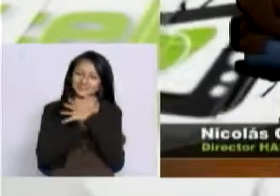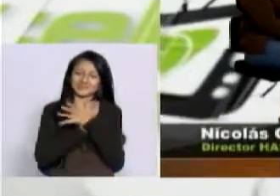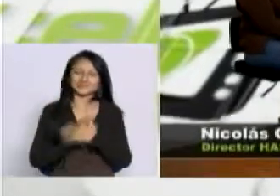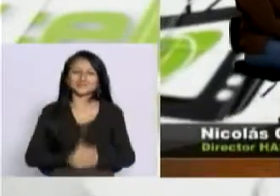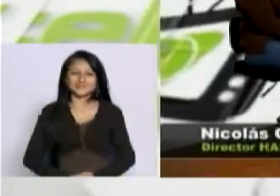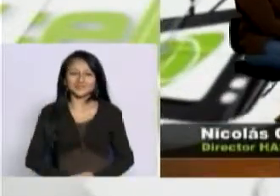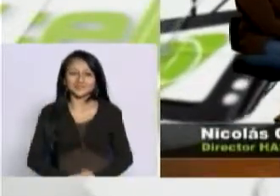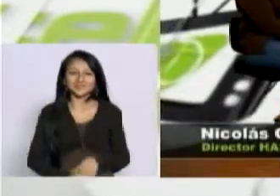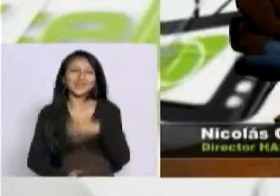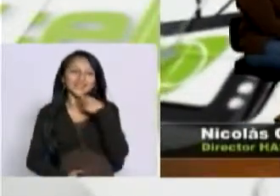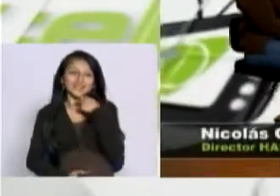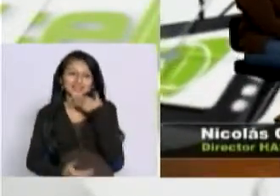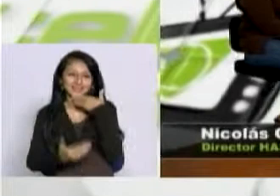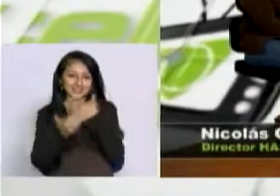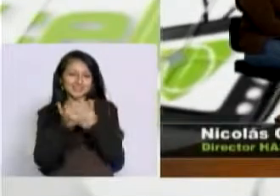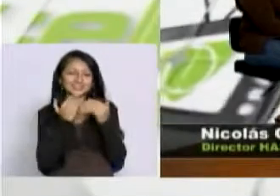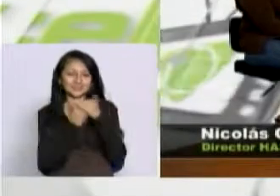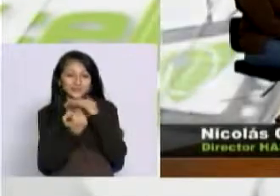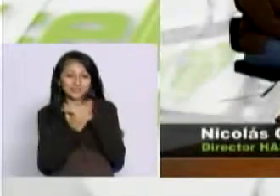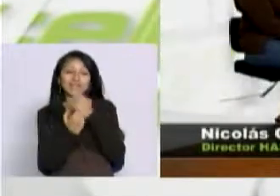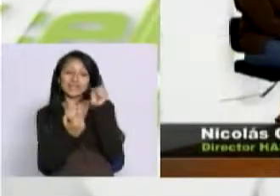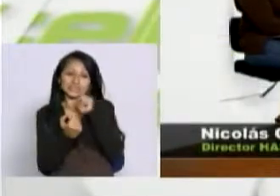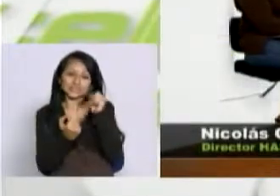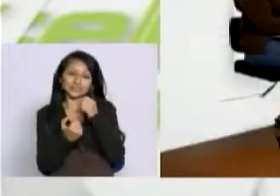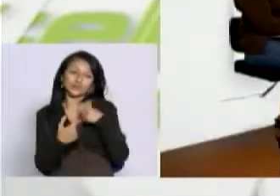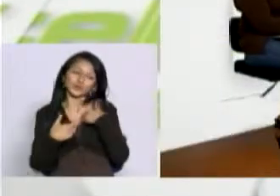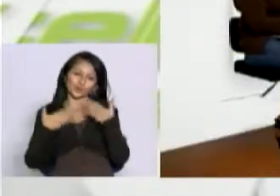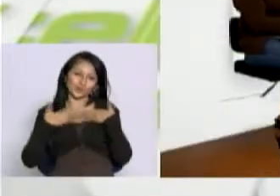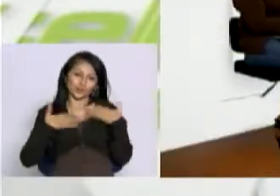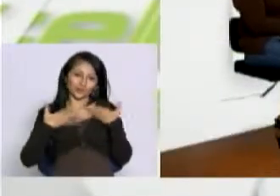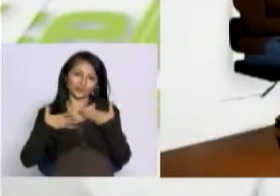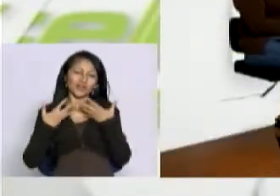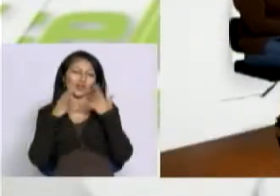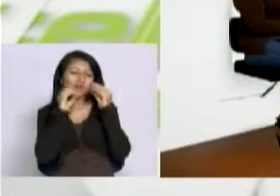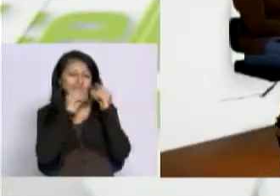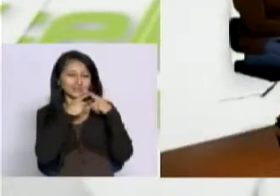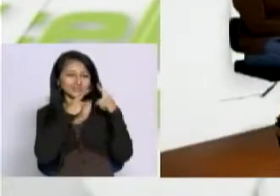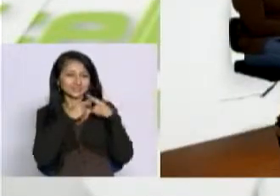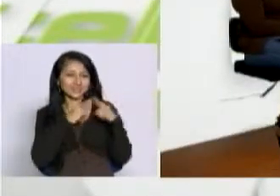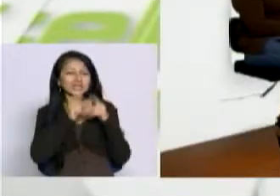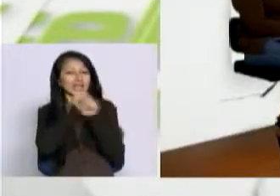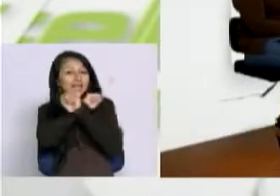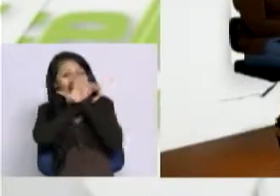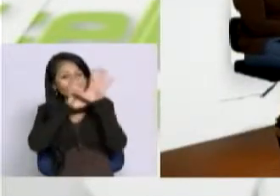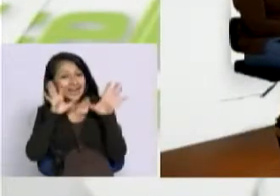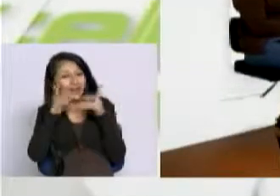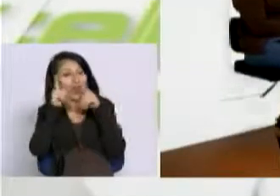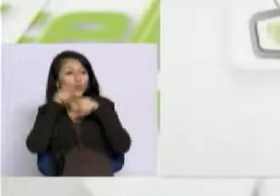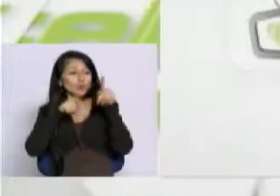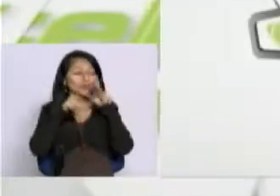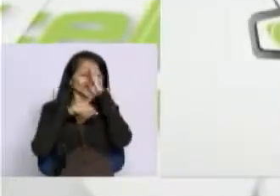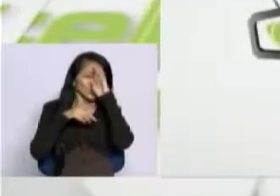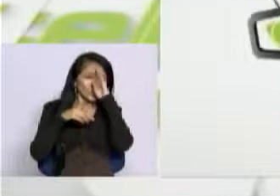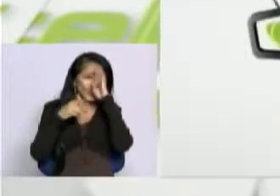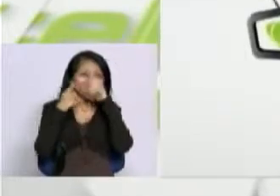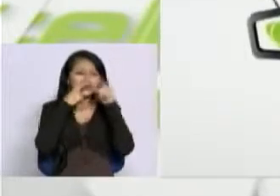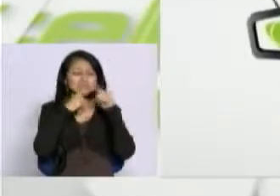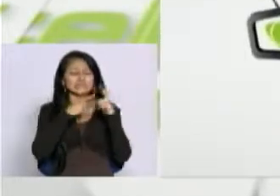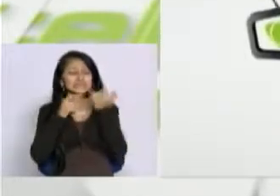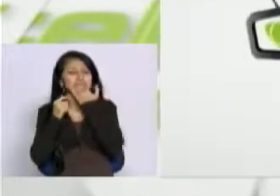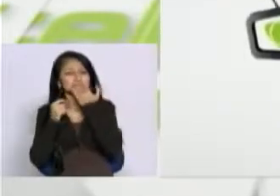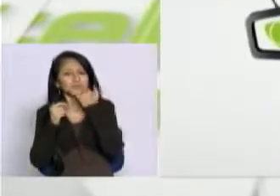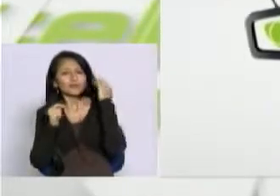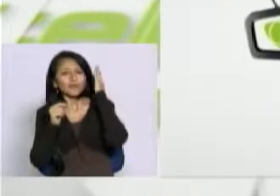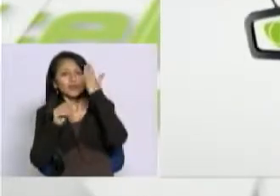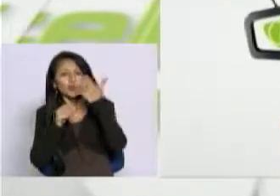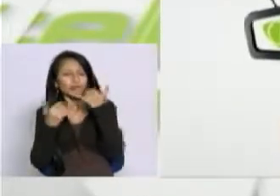Jimena, muchísimas gracias a ti por la invitación. Y sí, es un honor pues estar aquí para aclararles todas esas dudas que se han